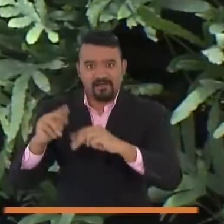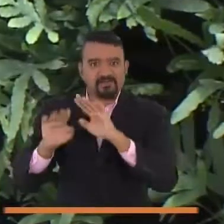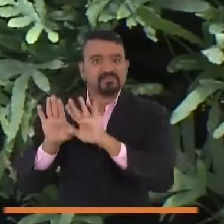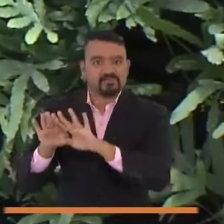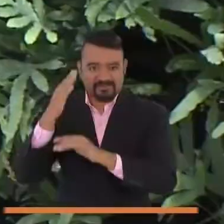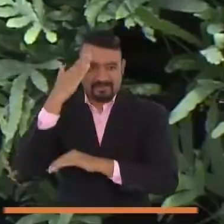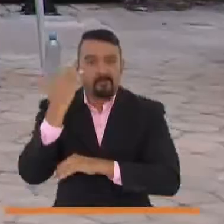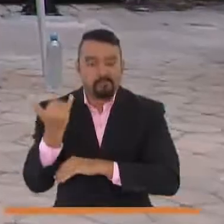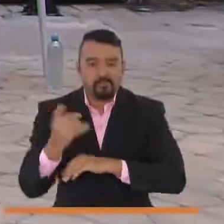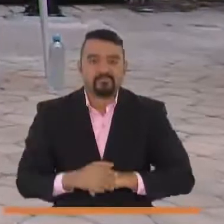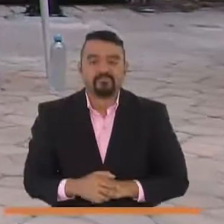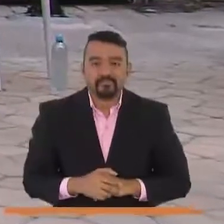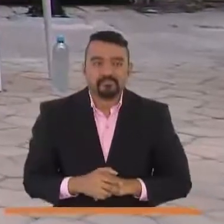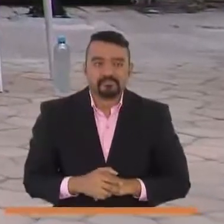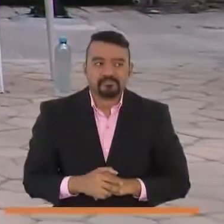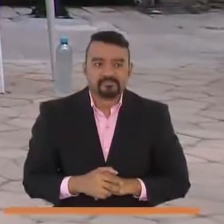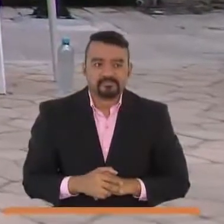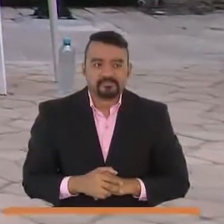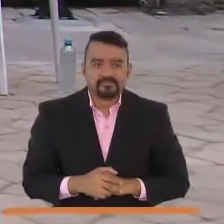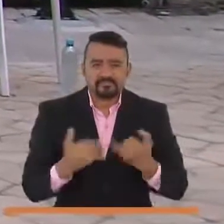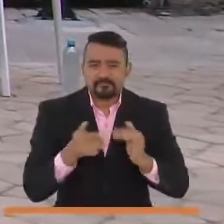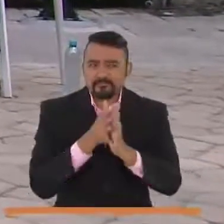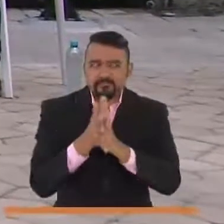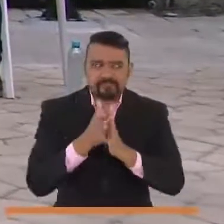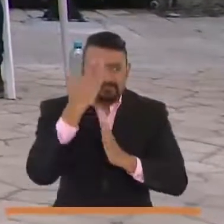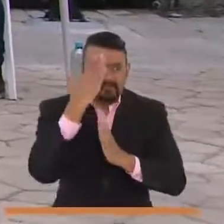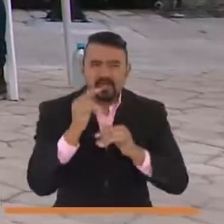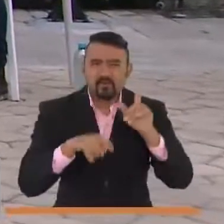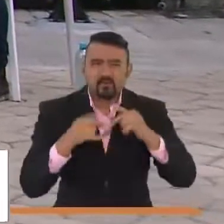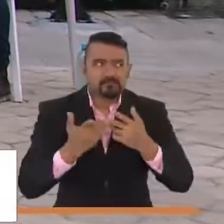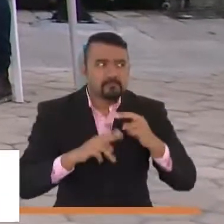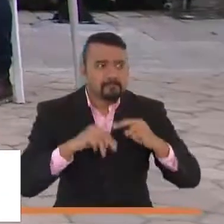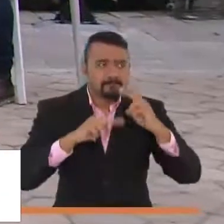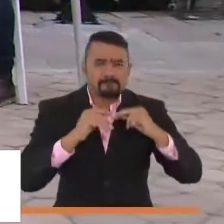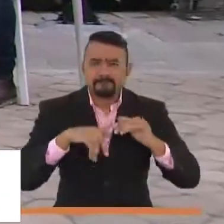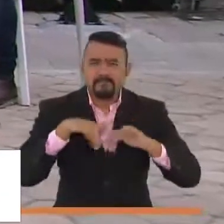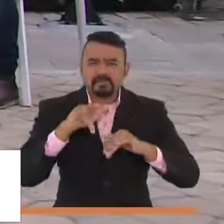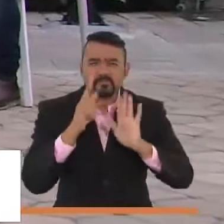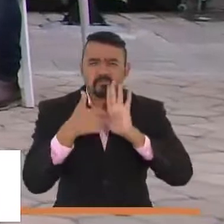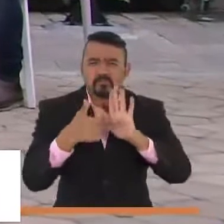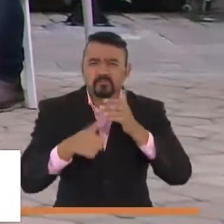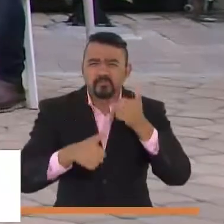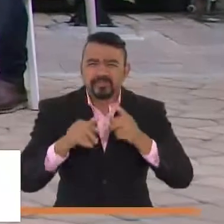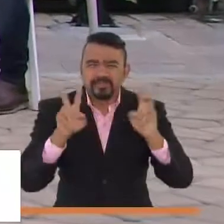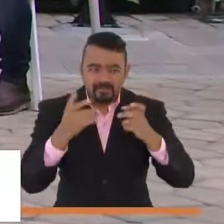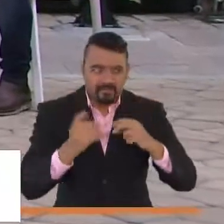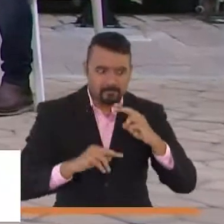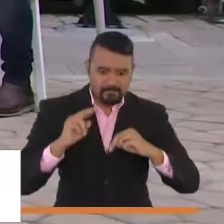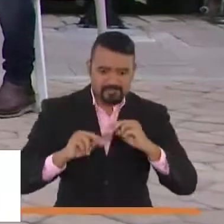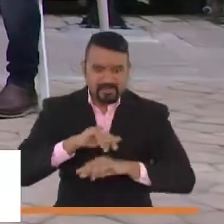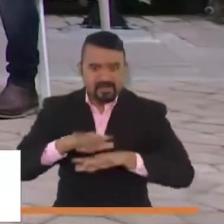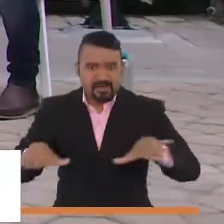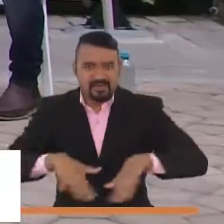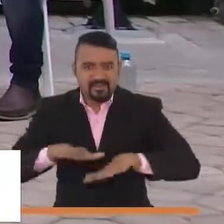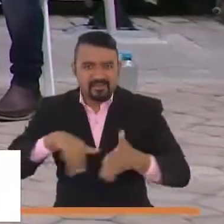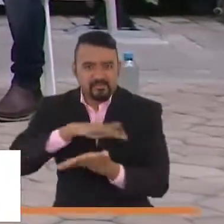2021. Secretario, hablemos de la infraestructura a propósito de su dependencia de esta segunda etapa. Sí, es una segunda etapa que